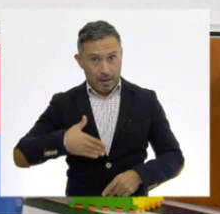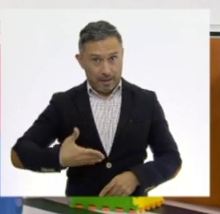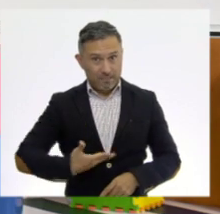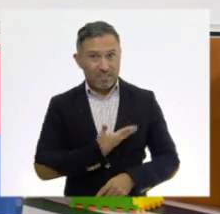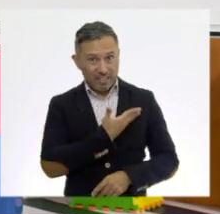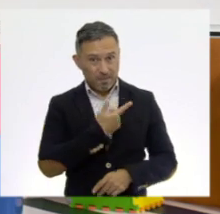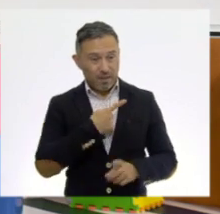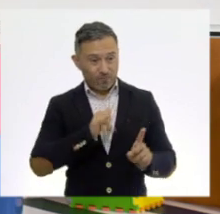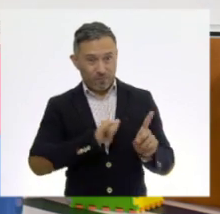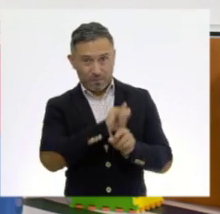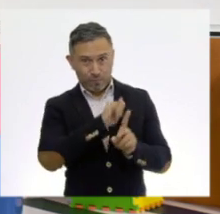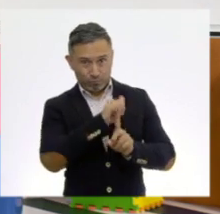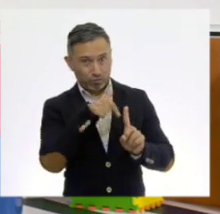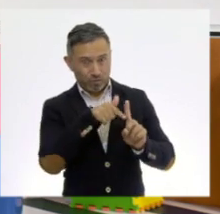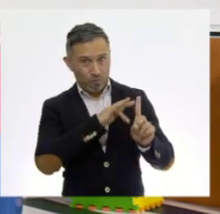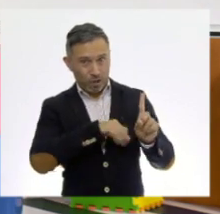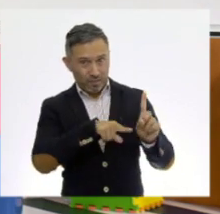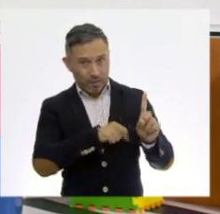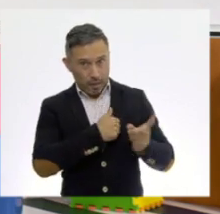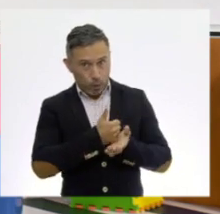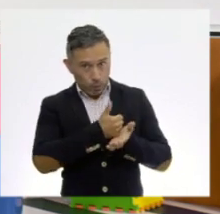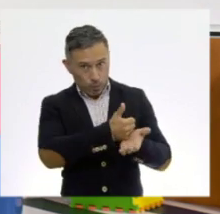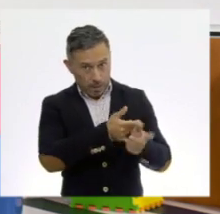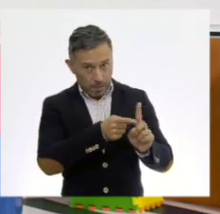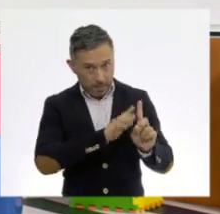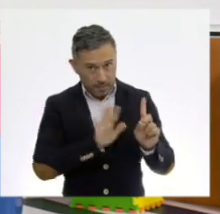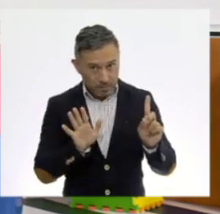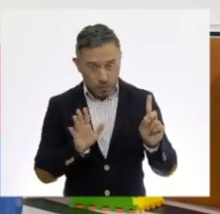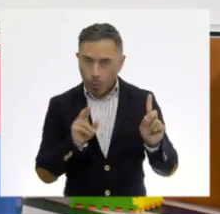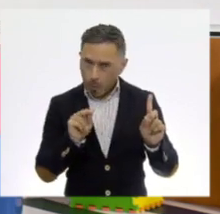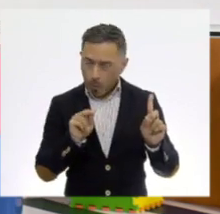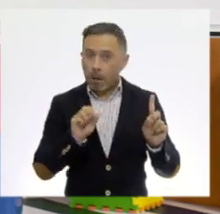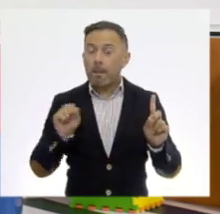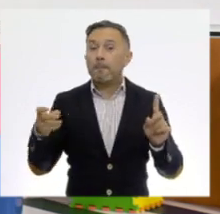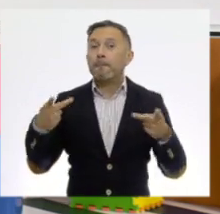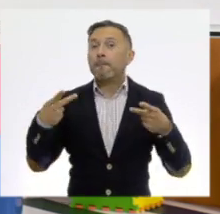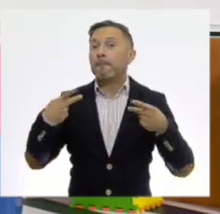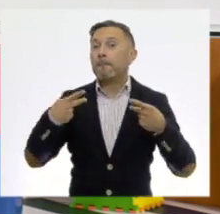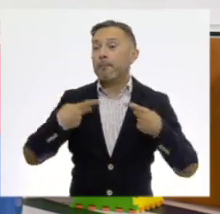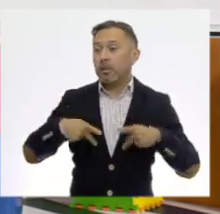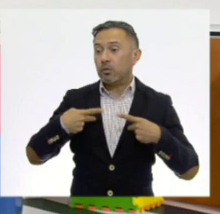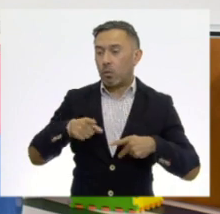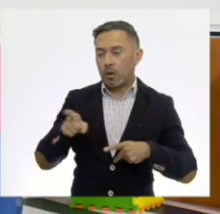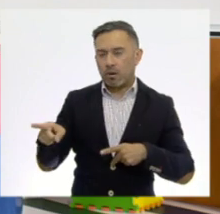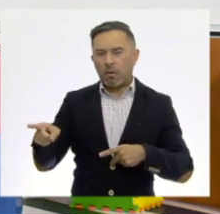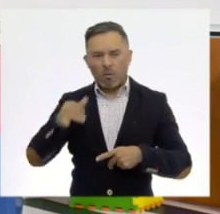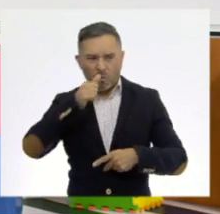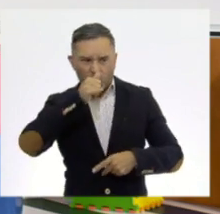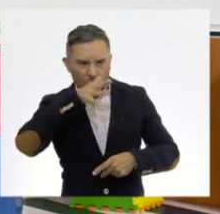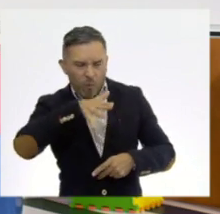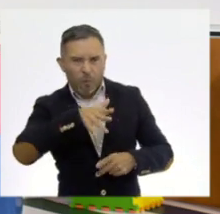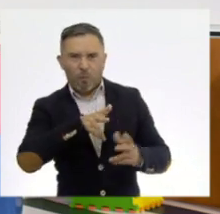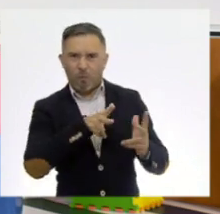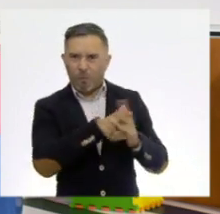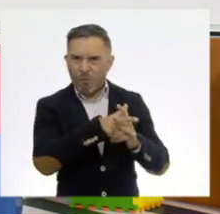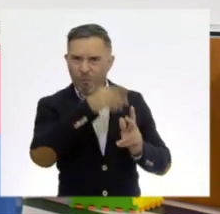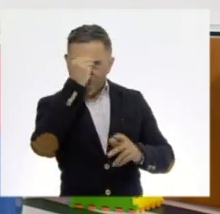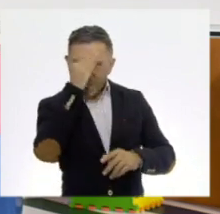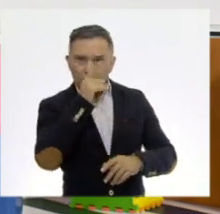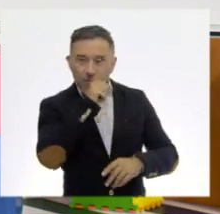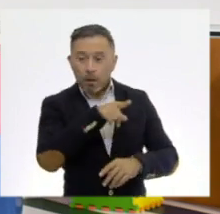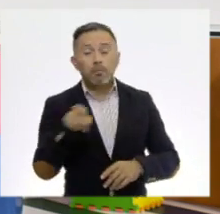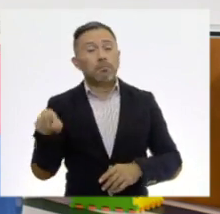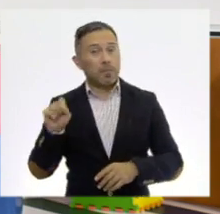es quien debe recibir ayuda, sino también la persona que está agrediendo o que está dañando. Muy bien. Ahora,